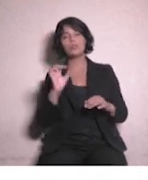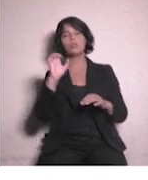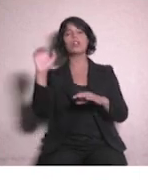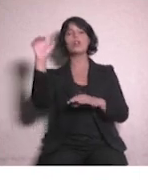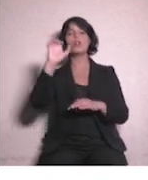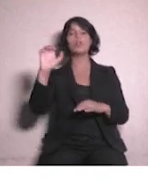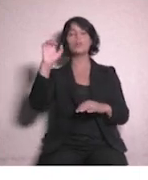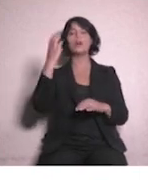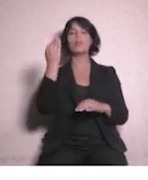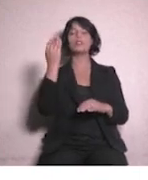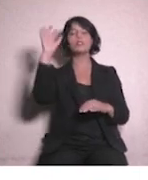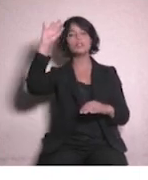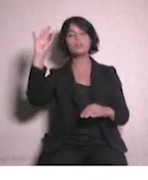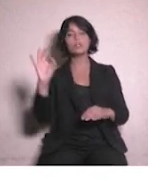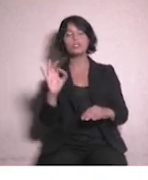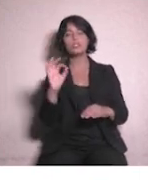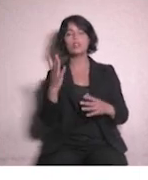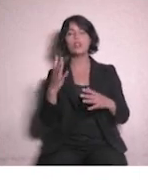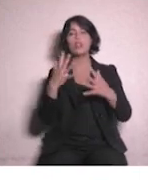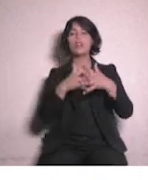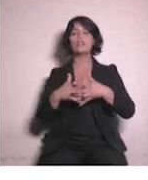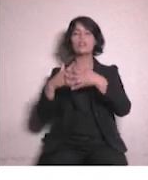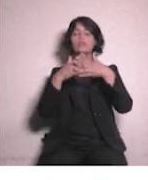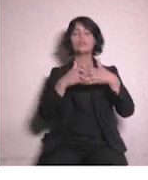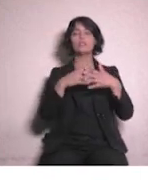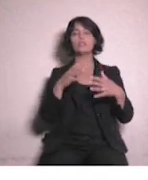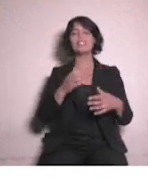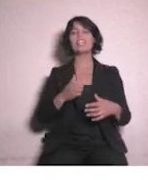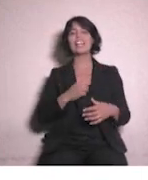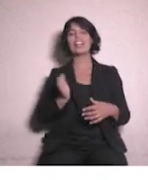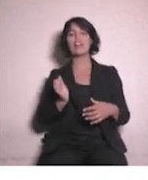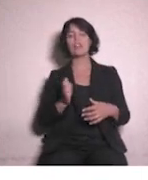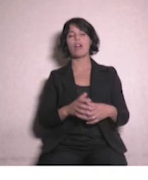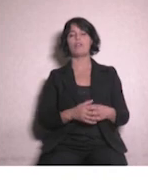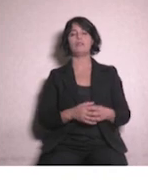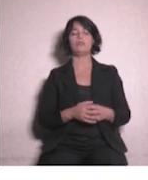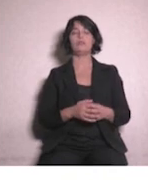y un 14% entre Estados Unidos y Canadá.